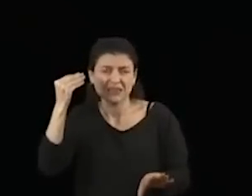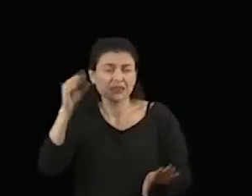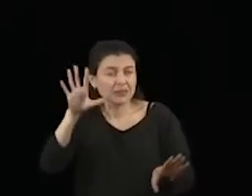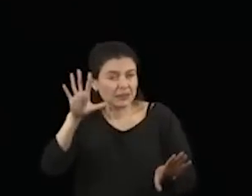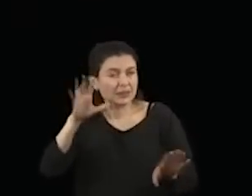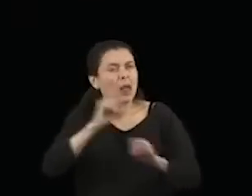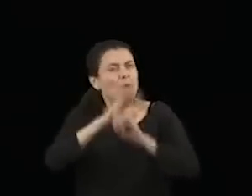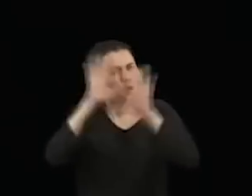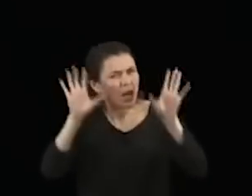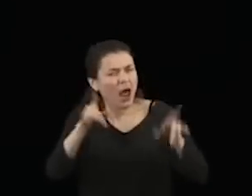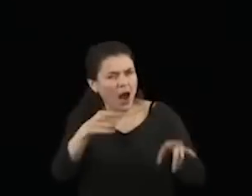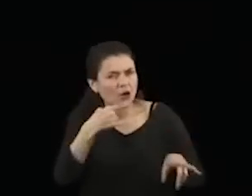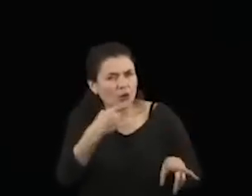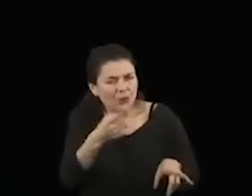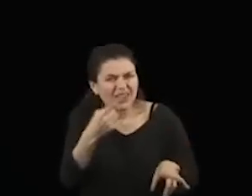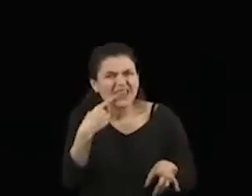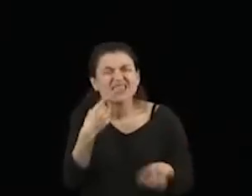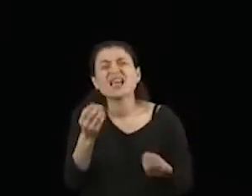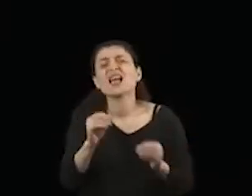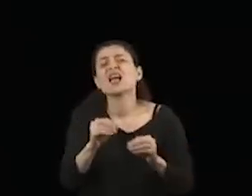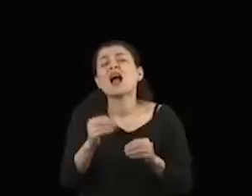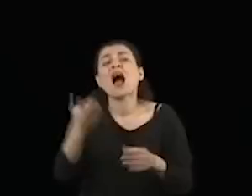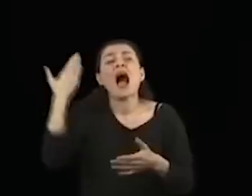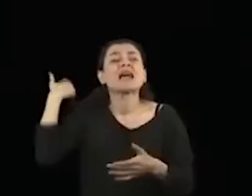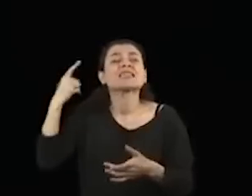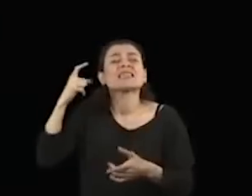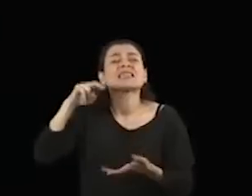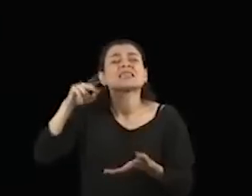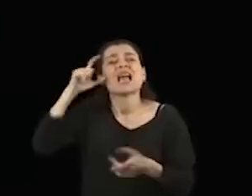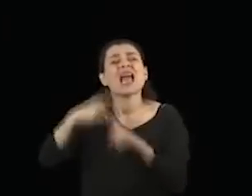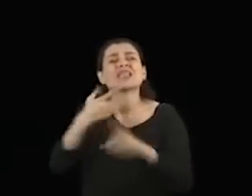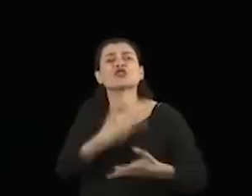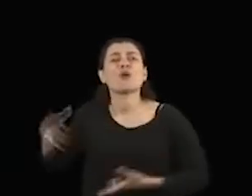Digo, casi 1/3 del problema que heredamos.